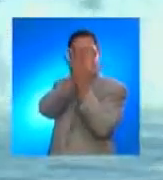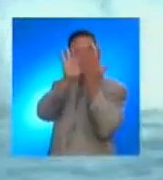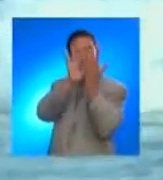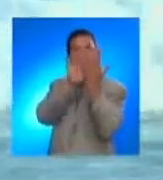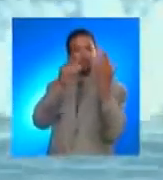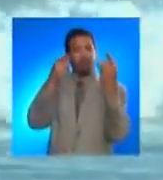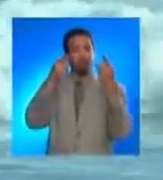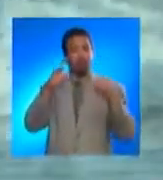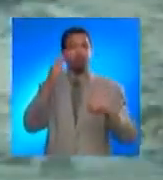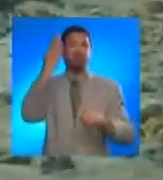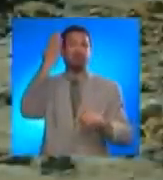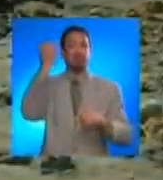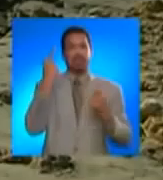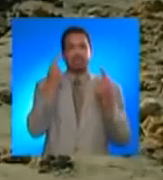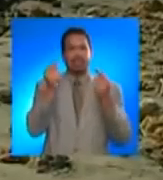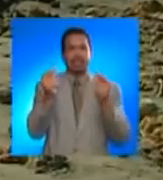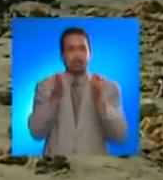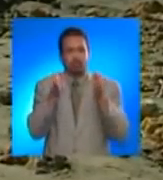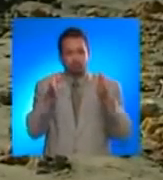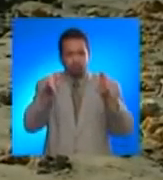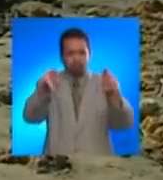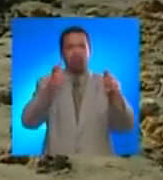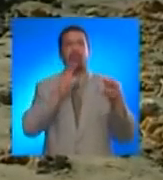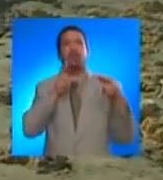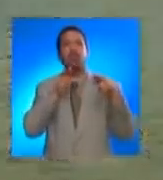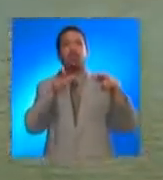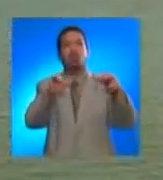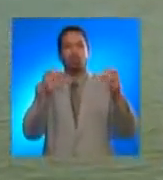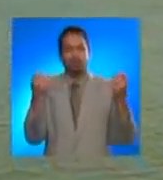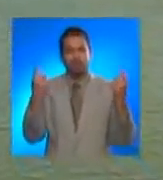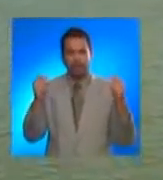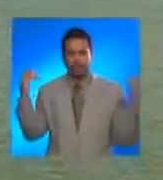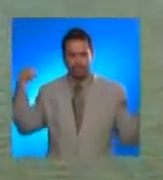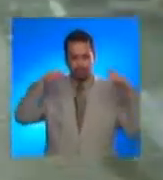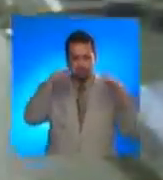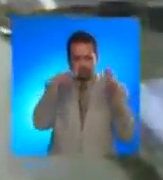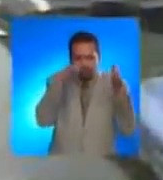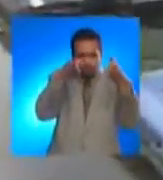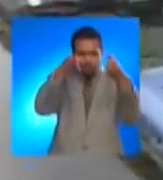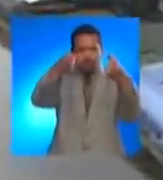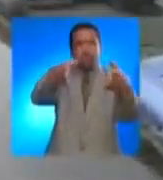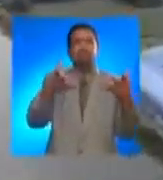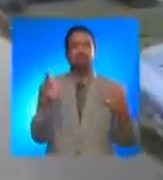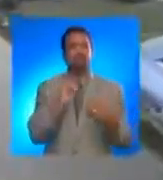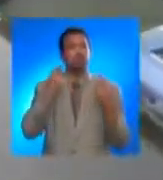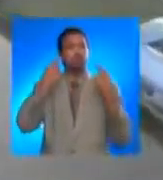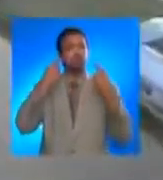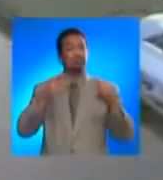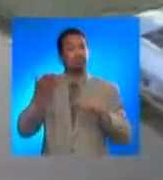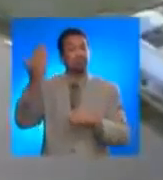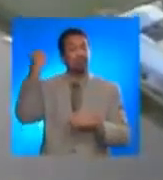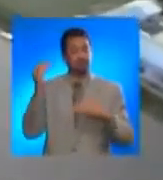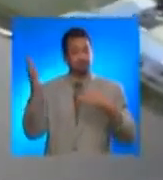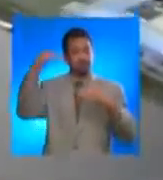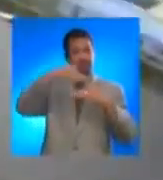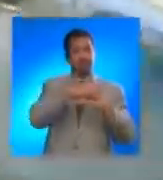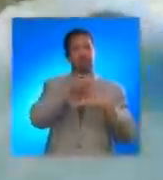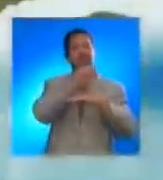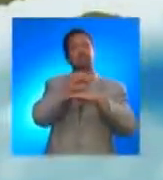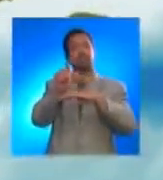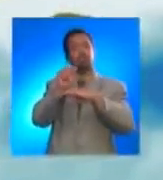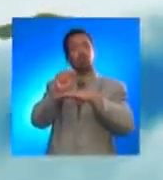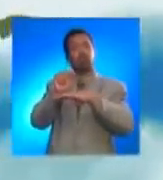las playas y aparentan ser como una marea que aumenta rápidamente. Como ejemplo de esto, el tsunami de 1918 en